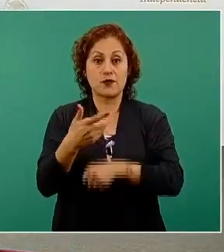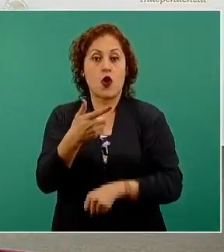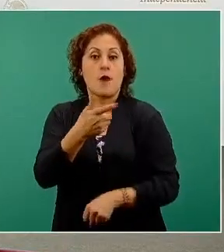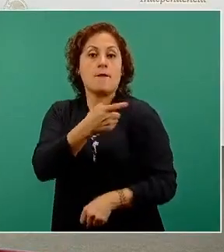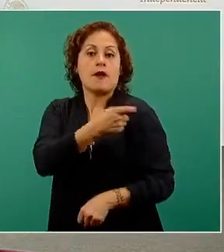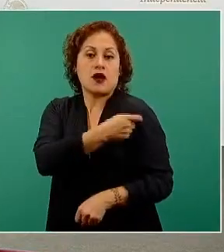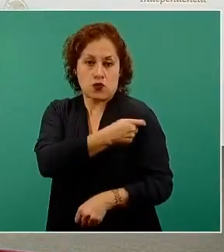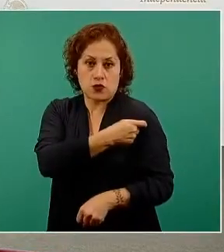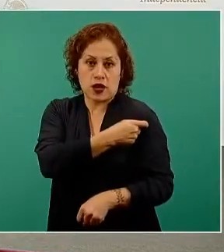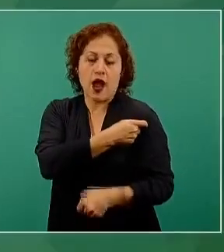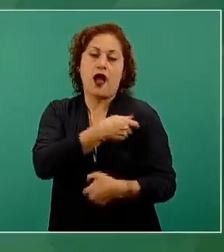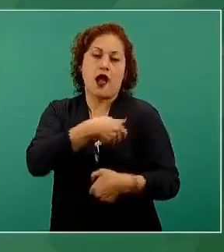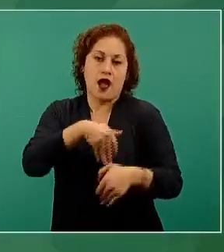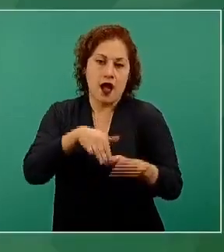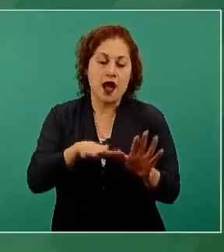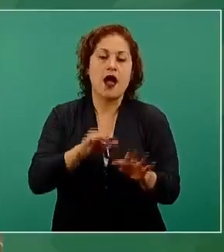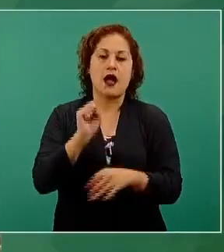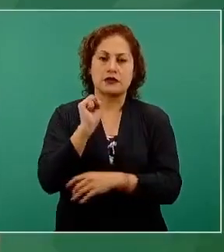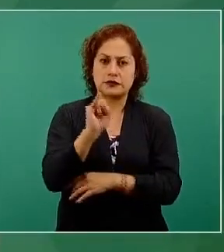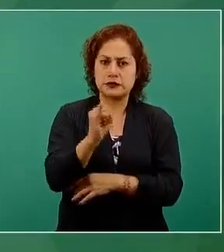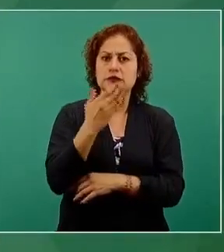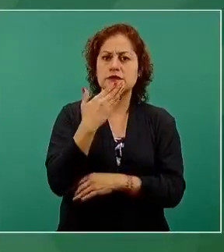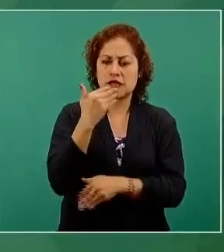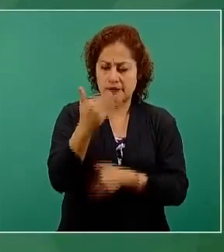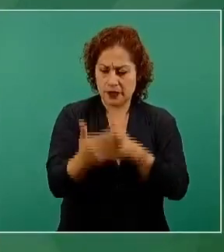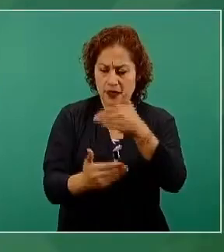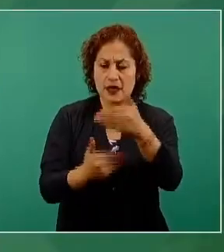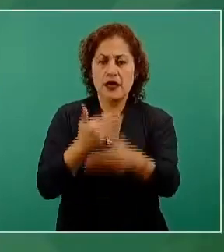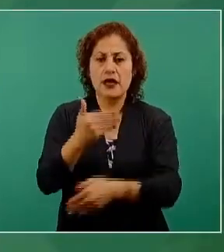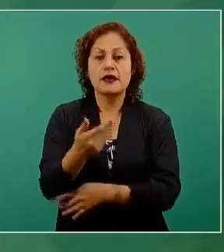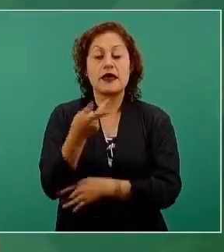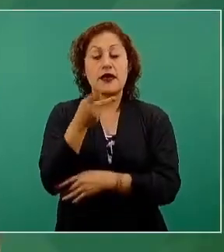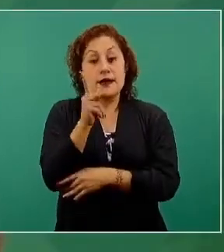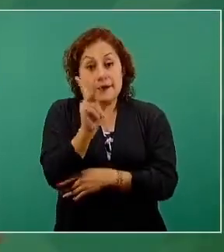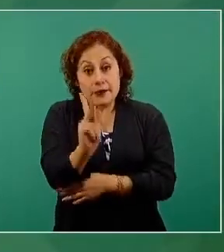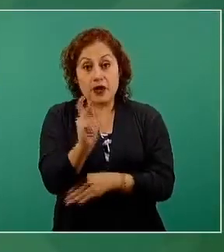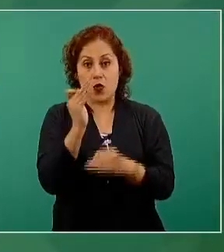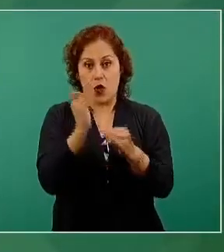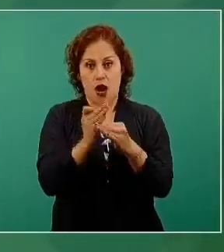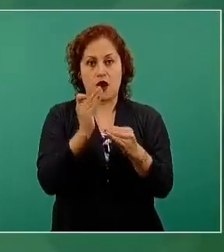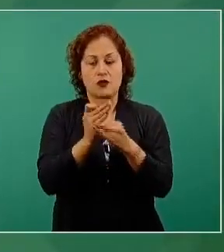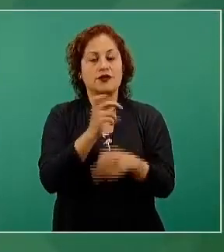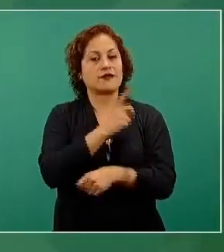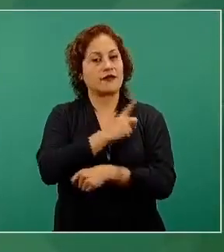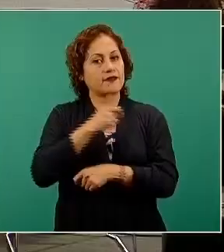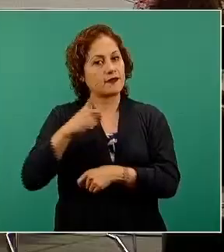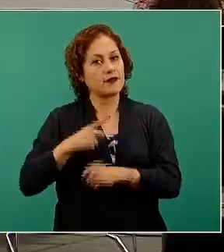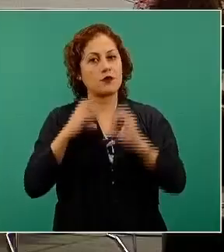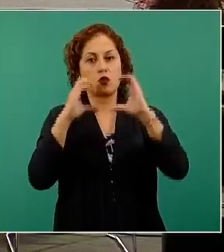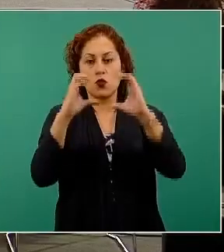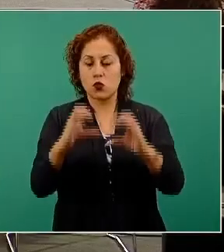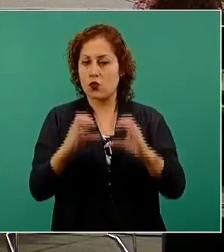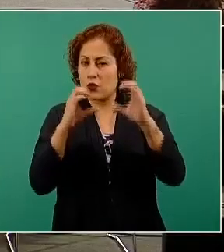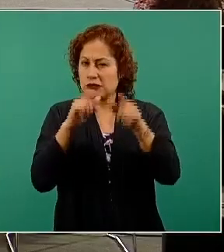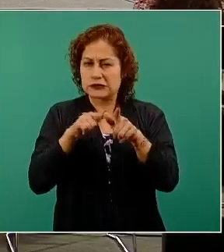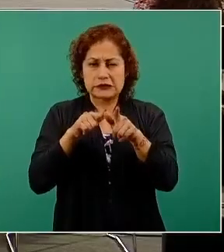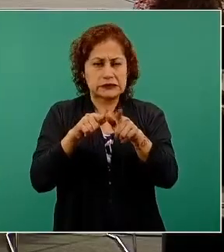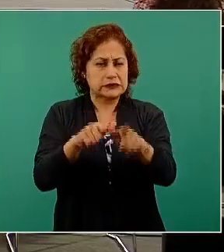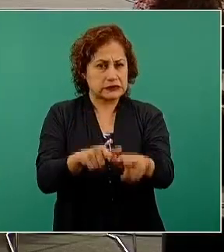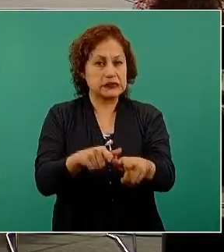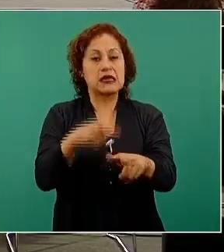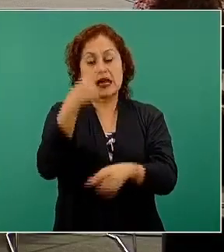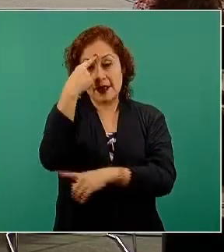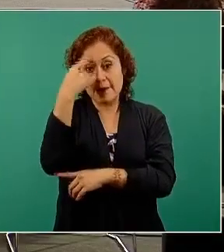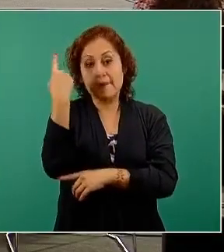la operación, para hacer sencilla la operación que nos pueda permitir ir avanzando y tal vez ir incrementando este